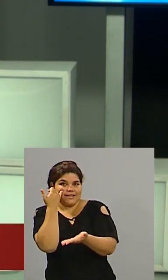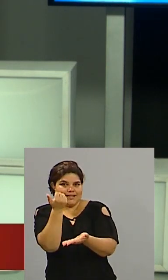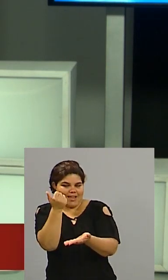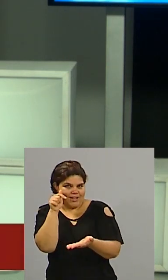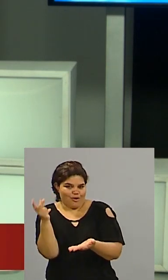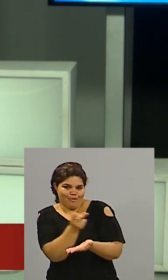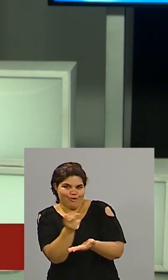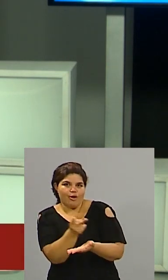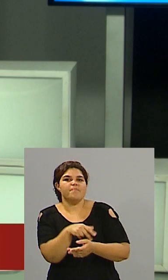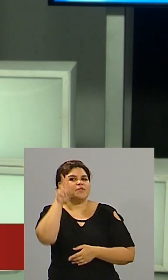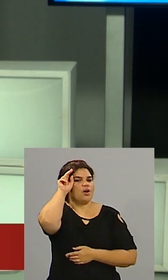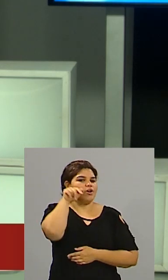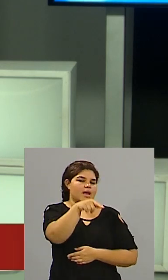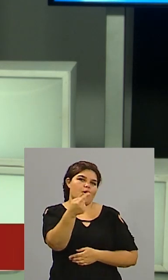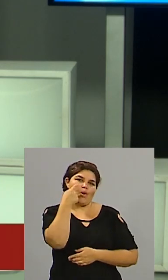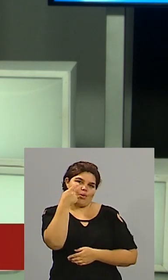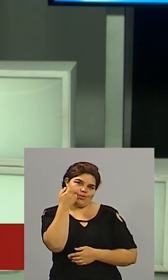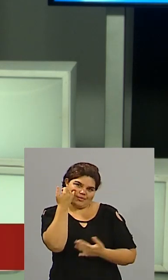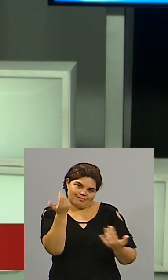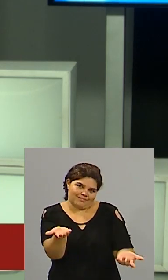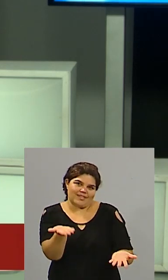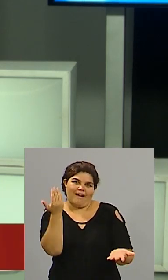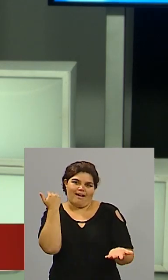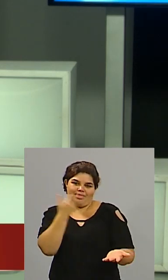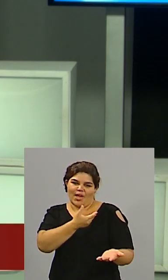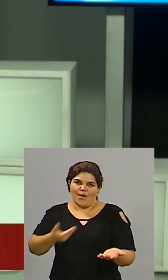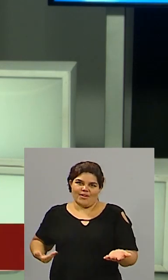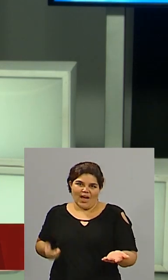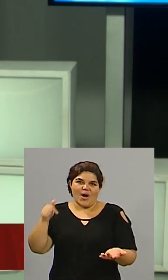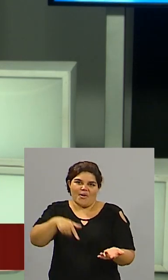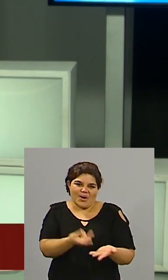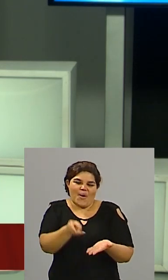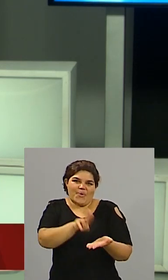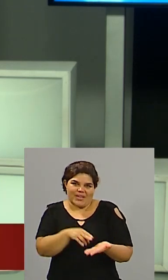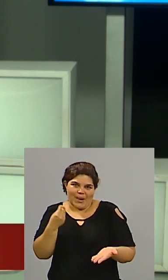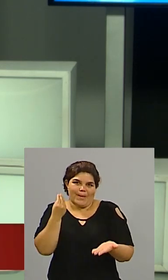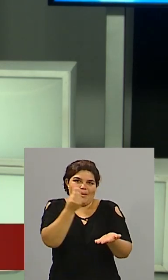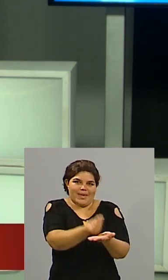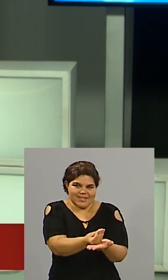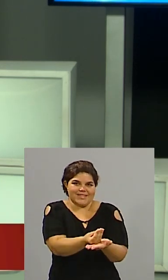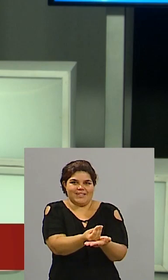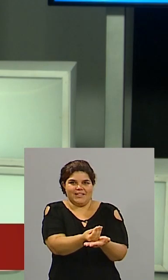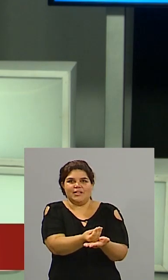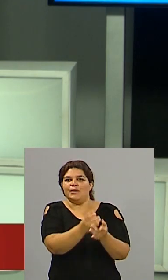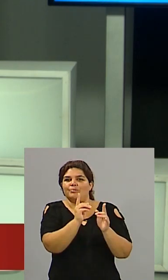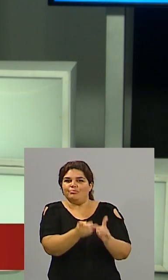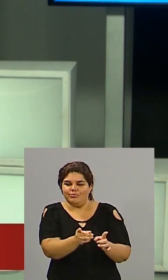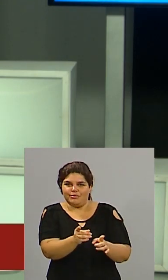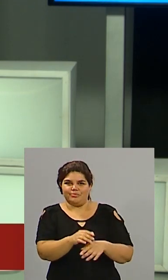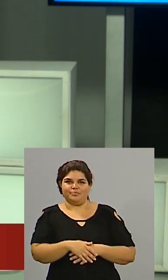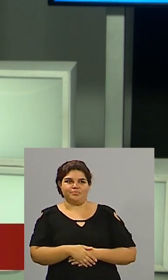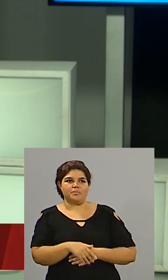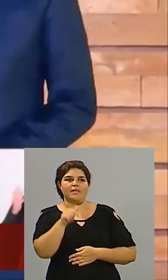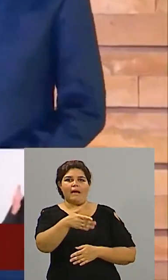Cornejo, conocido ya como gobernador en la provincia de Mendoza y después del resultado electoral vuelve a ocupar ese lugar después de haber estado